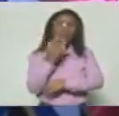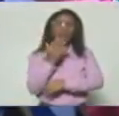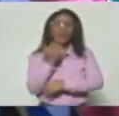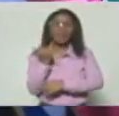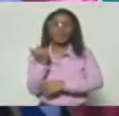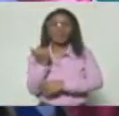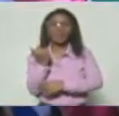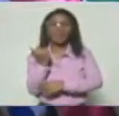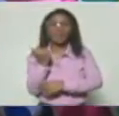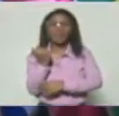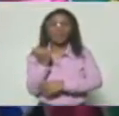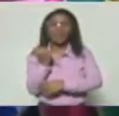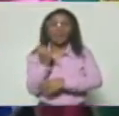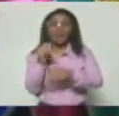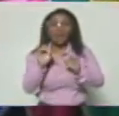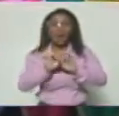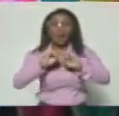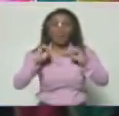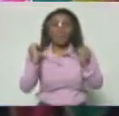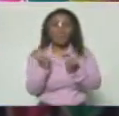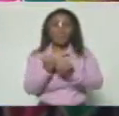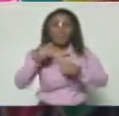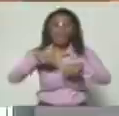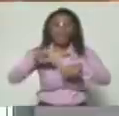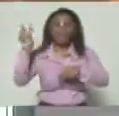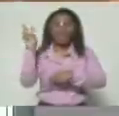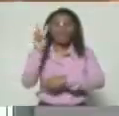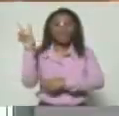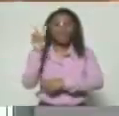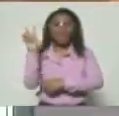la del departamento de Venezuela,